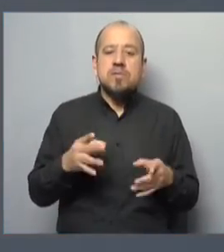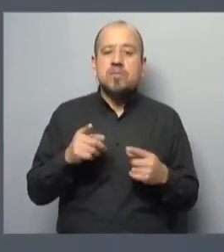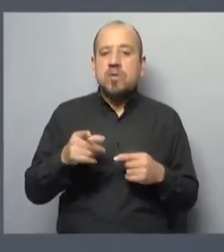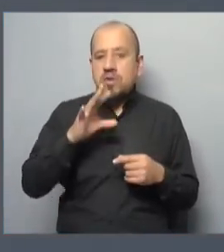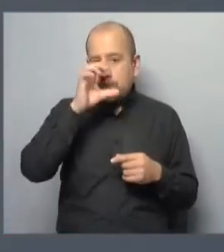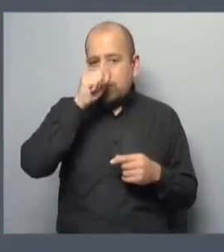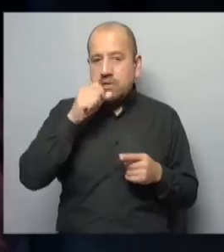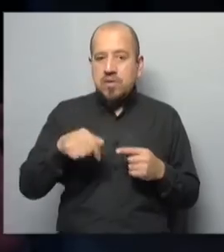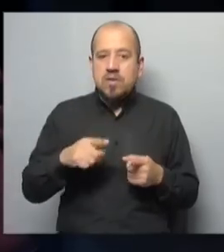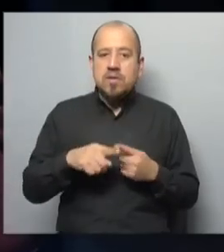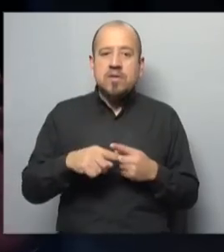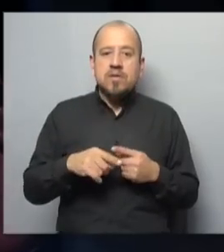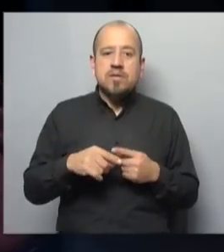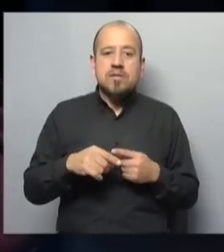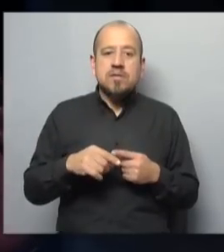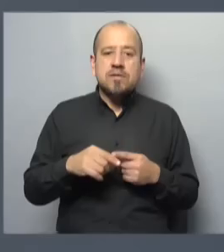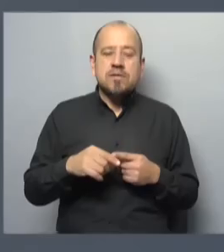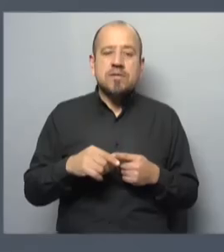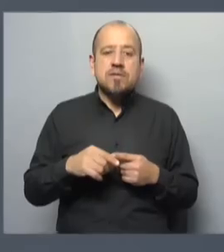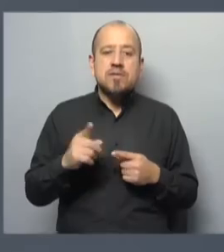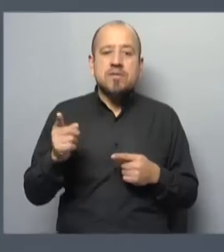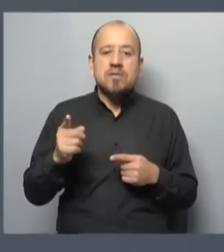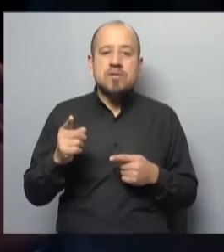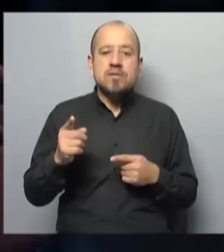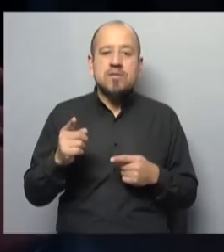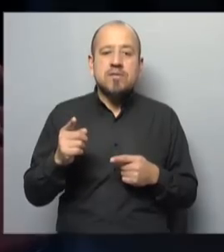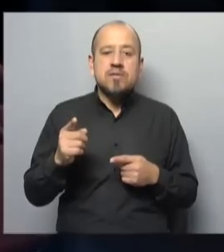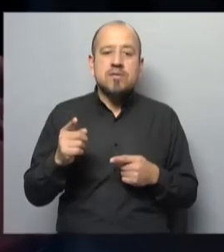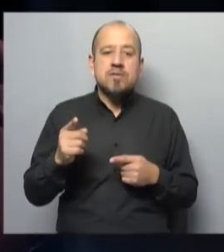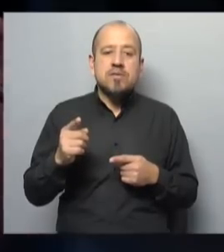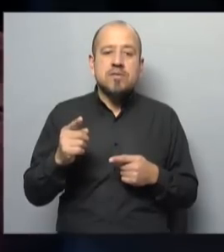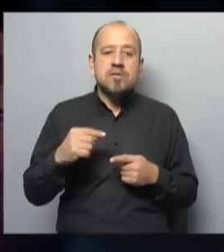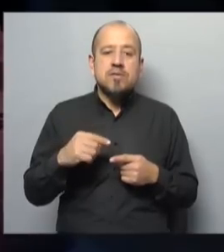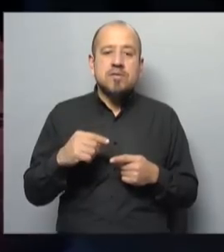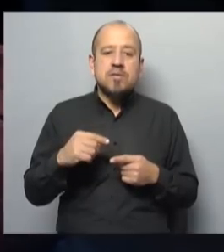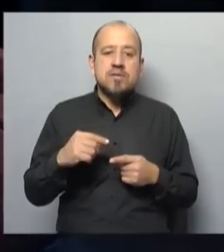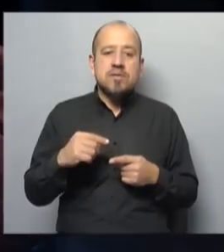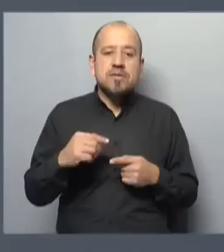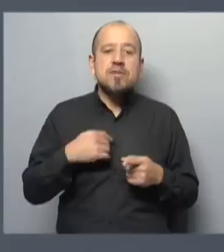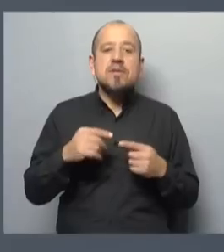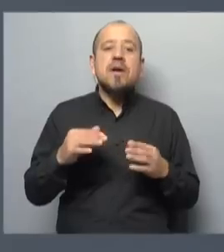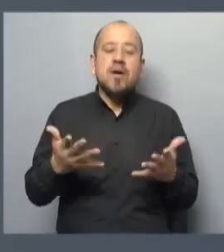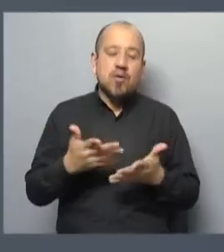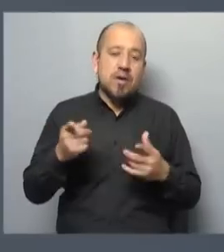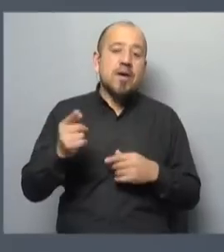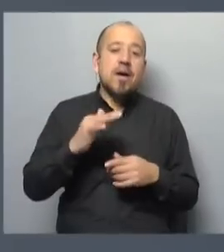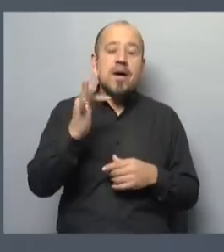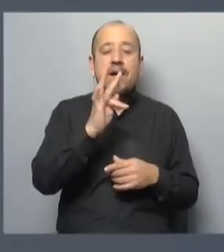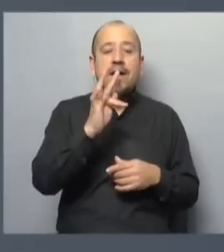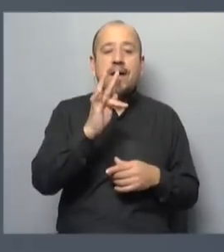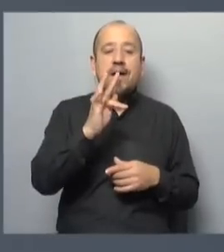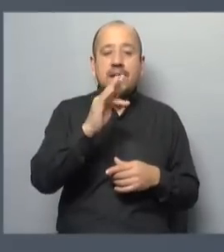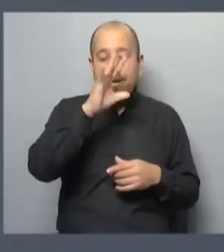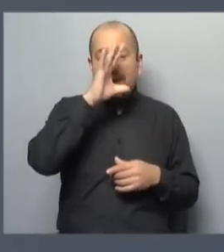dicen que vos o floridense no yo soy flores tomás como ahora ya me toman medio oeste